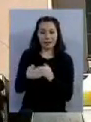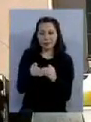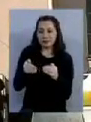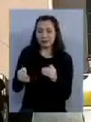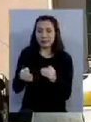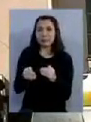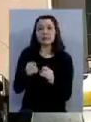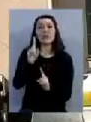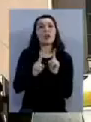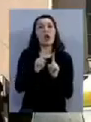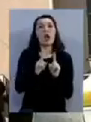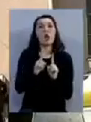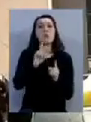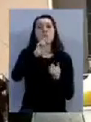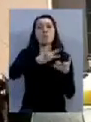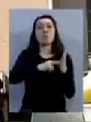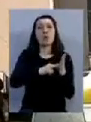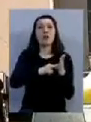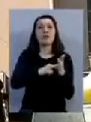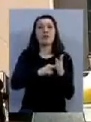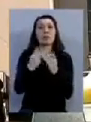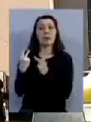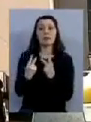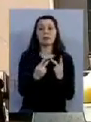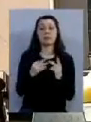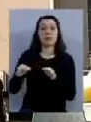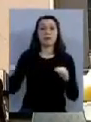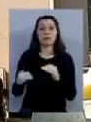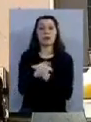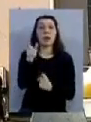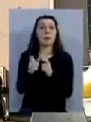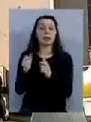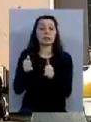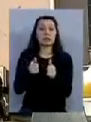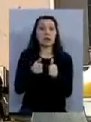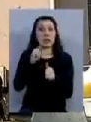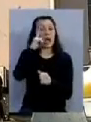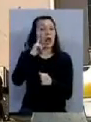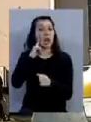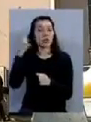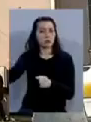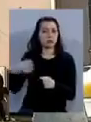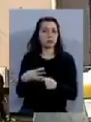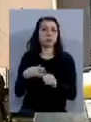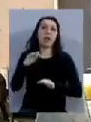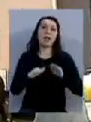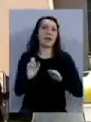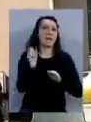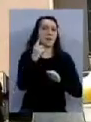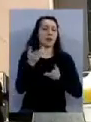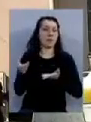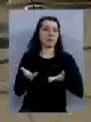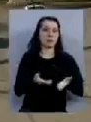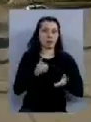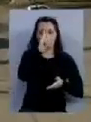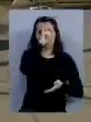si hay un problema a nivel vial, los pacientes que heridos llegan muchas veces como primera atención aquí al